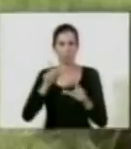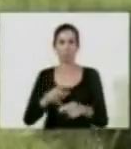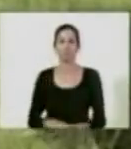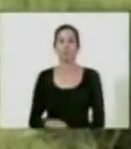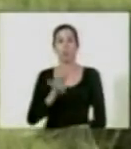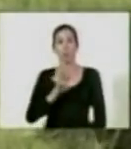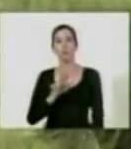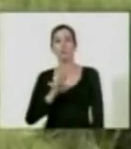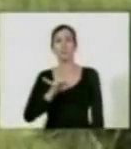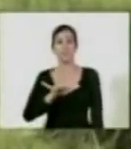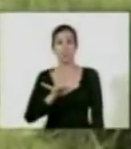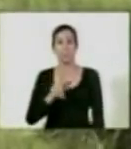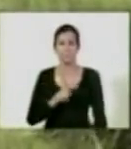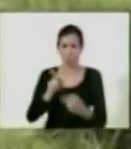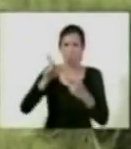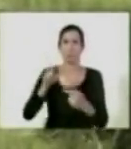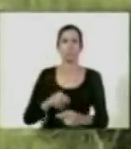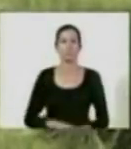4-3-5. Disparado.